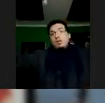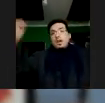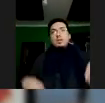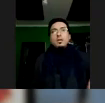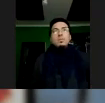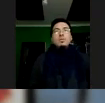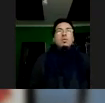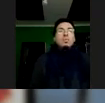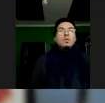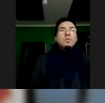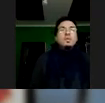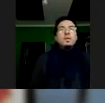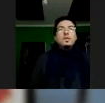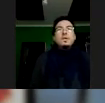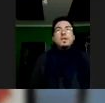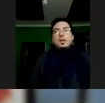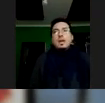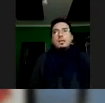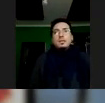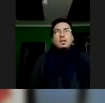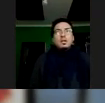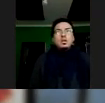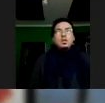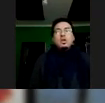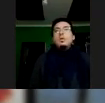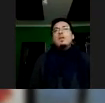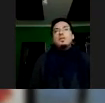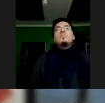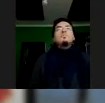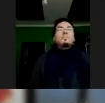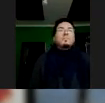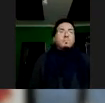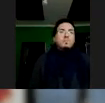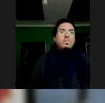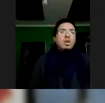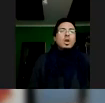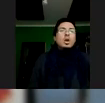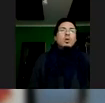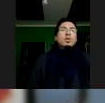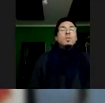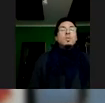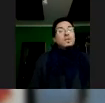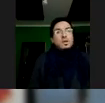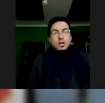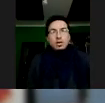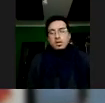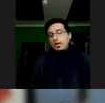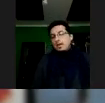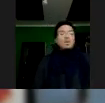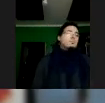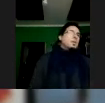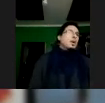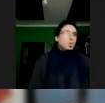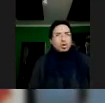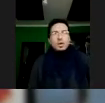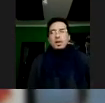arriba, lógicamente, como vimos, es la vista de planta, así que no entra como elevación. Luego tenemos la vista de corte, que es la